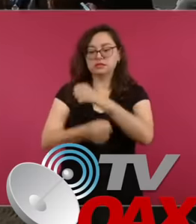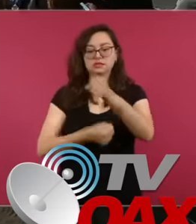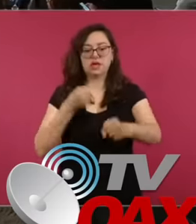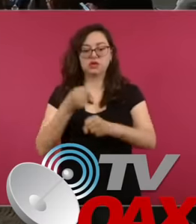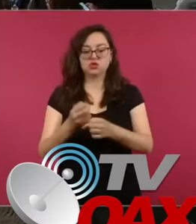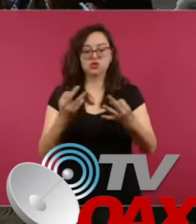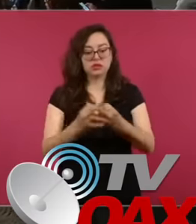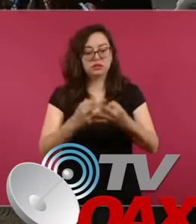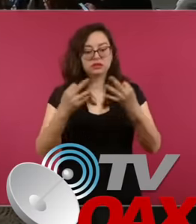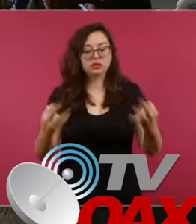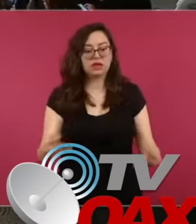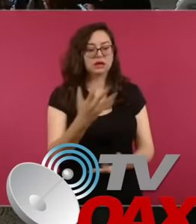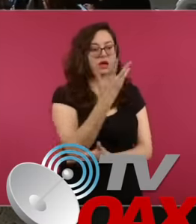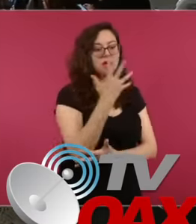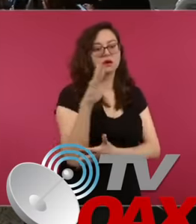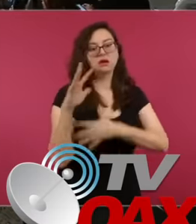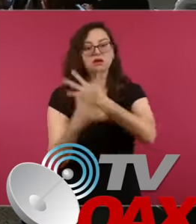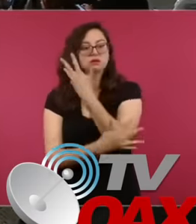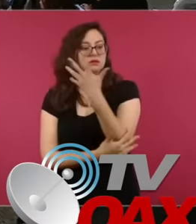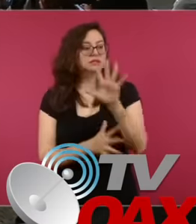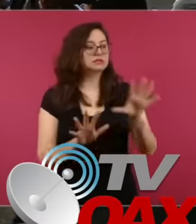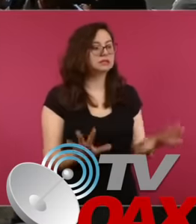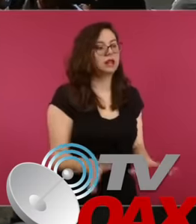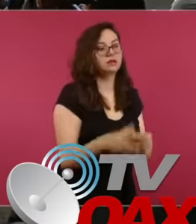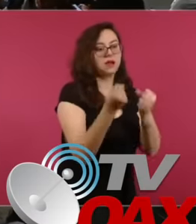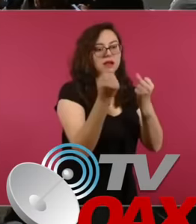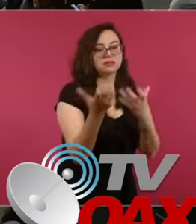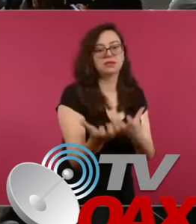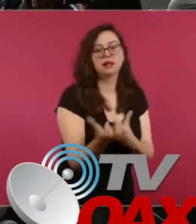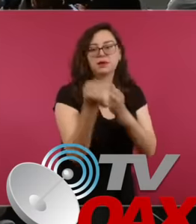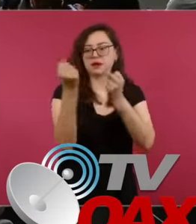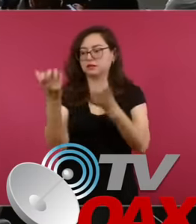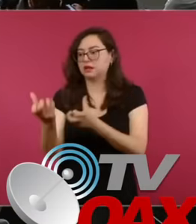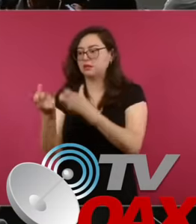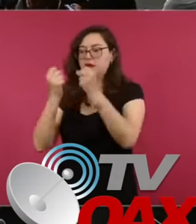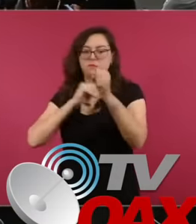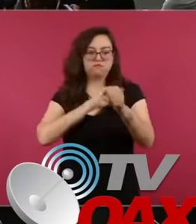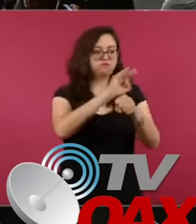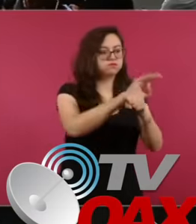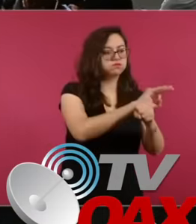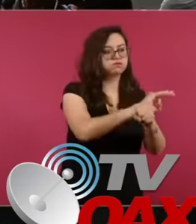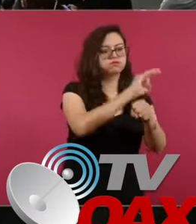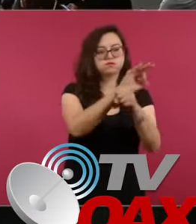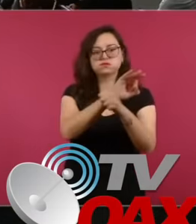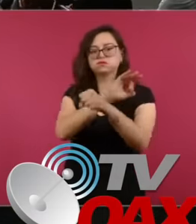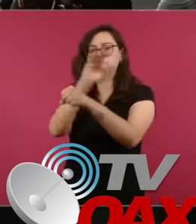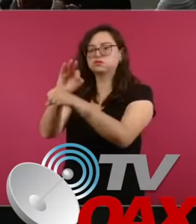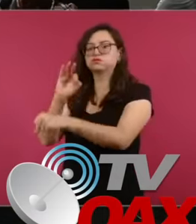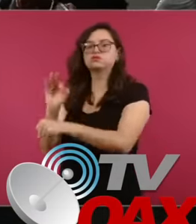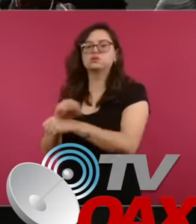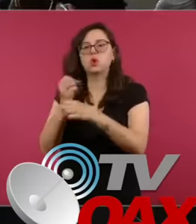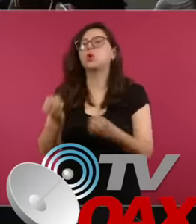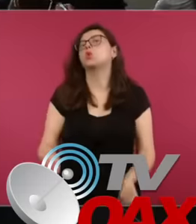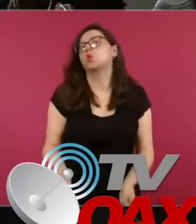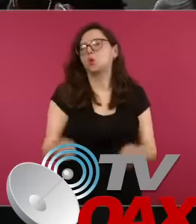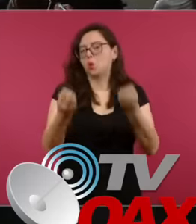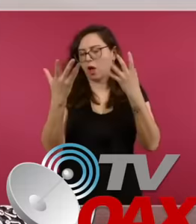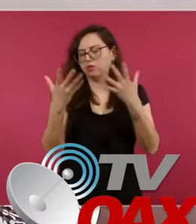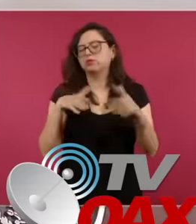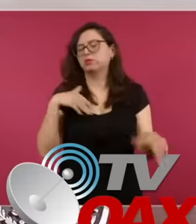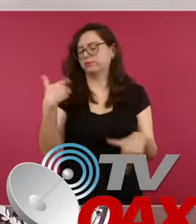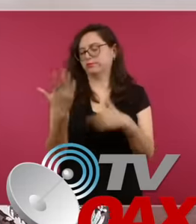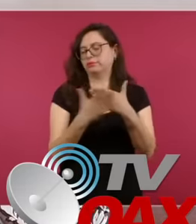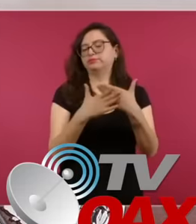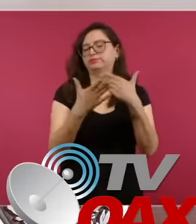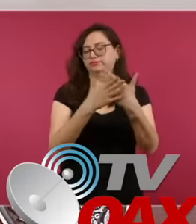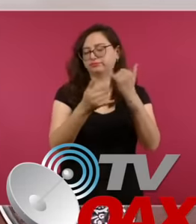actualmente, cuánto hemos recuperado de reserva natural. Entonces, ¿qué sucedió en el caso del campo de